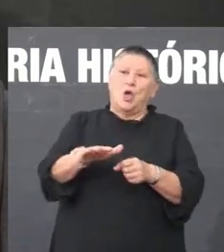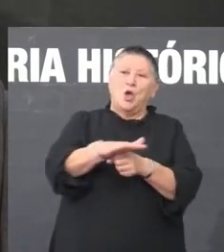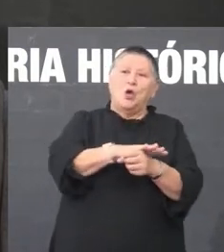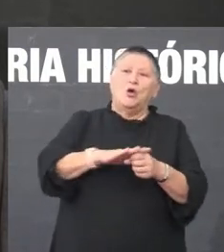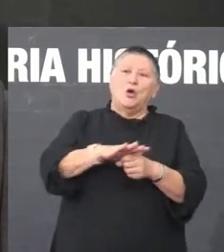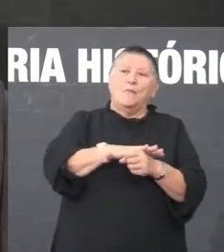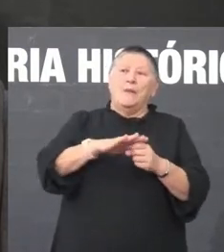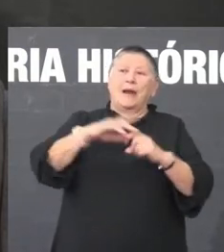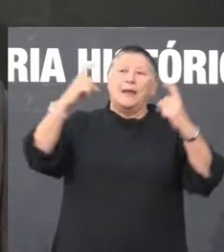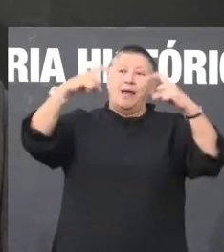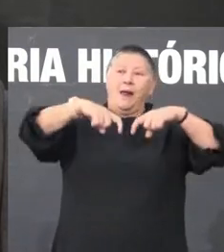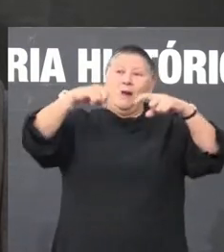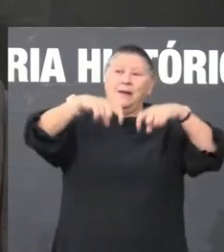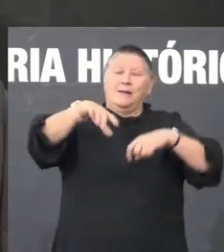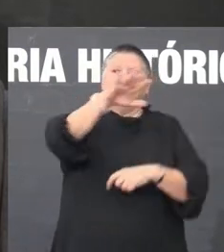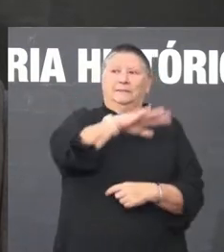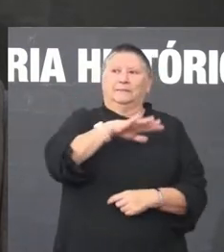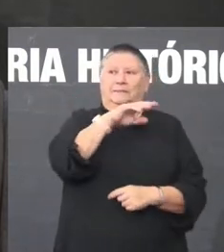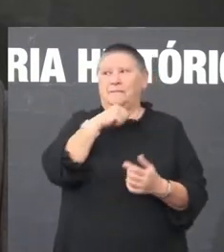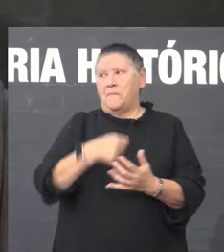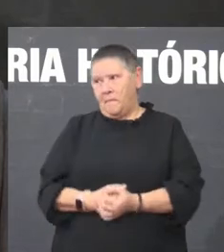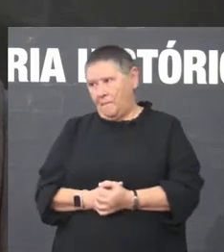Ancares Terras de Burón, que é a miña.